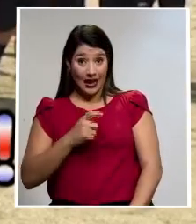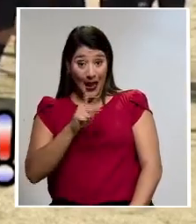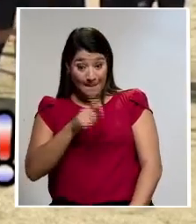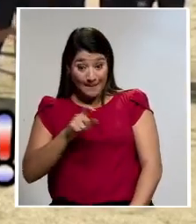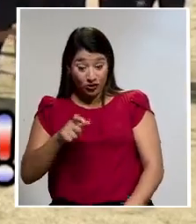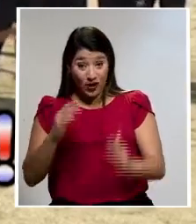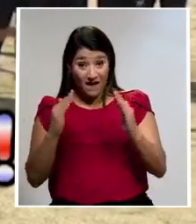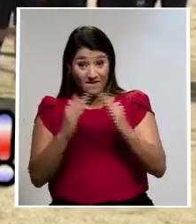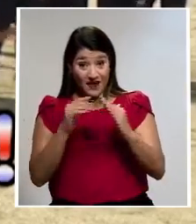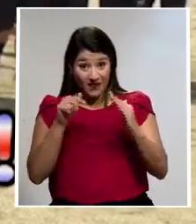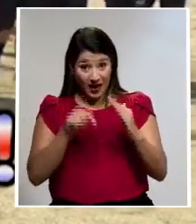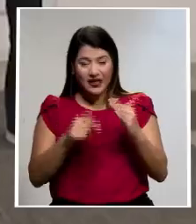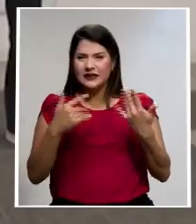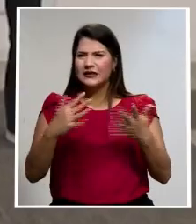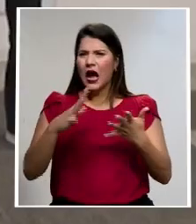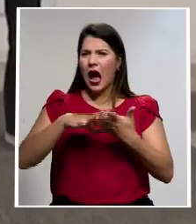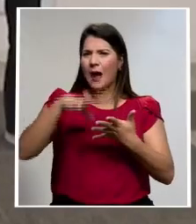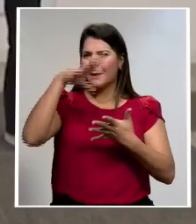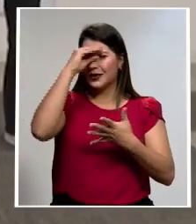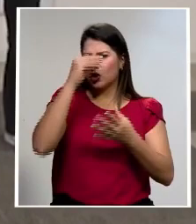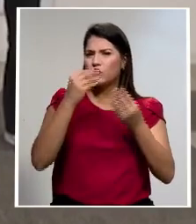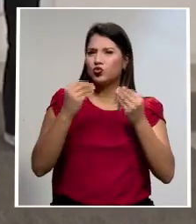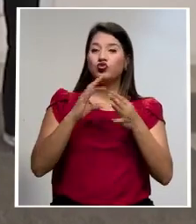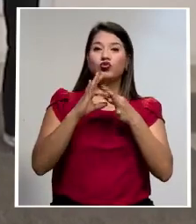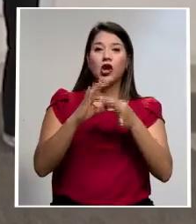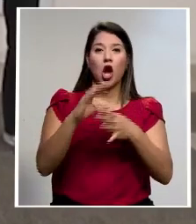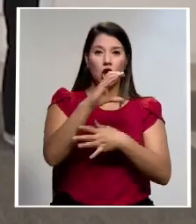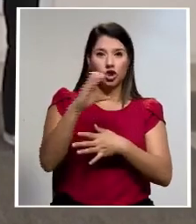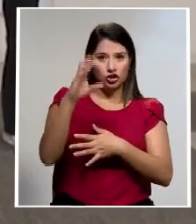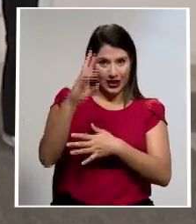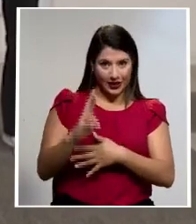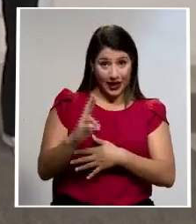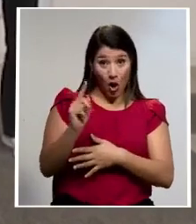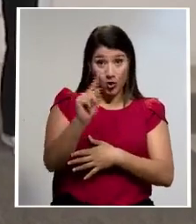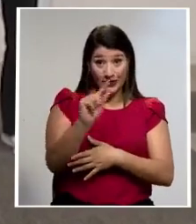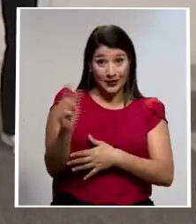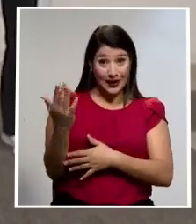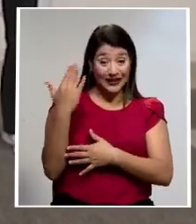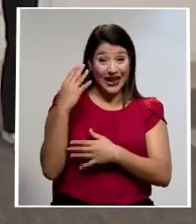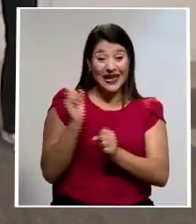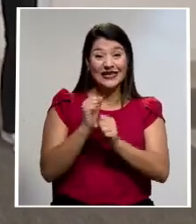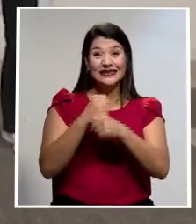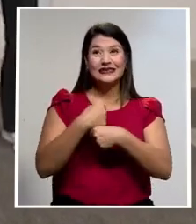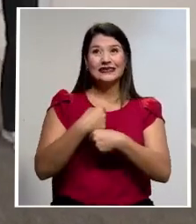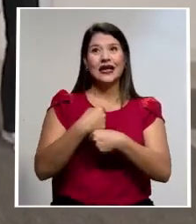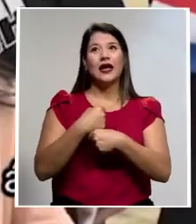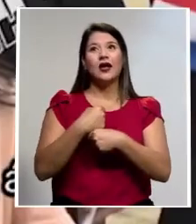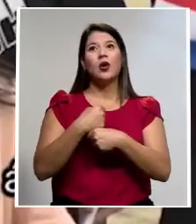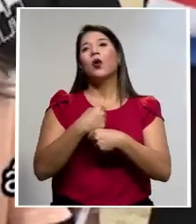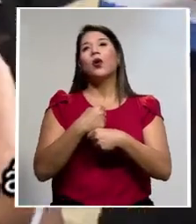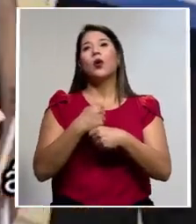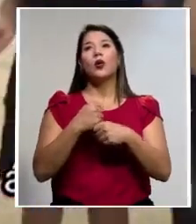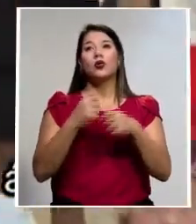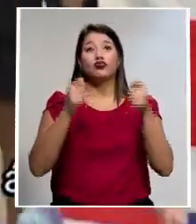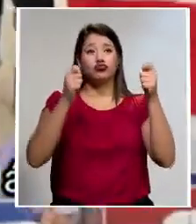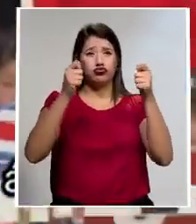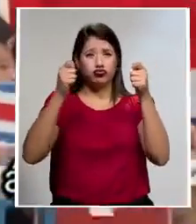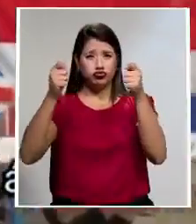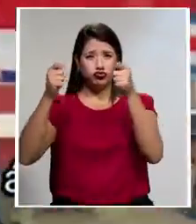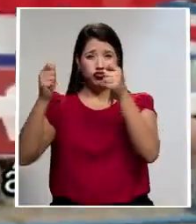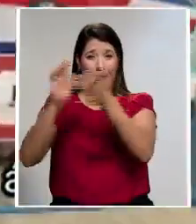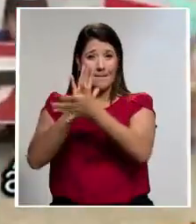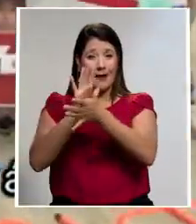esa ciudad han estado aprendiendo mucho sobre Costa Rica. Hace unas semanas hicieron 1,000 grullas de papel para apoyar a los